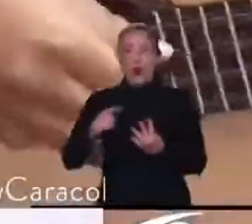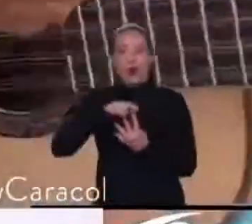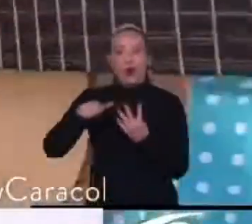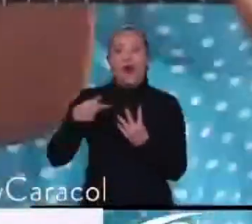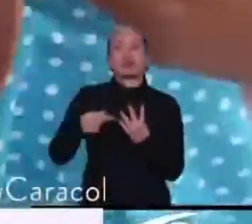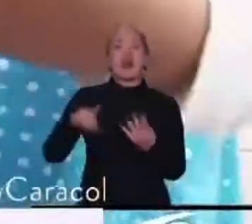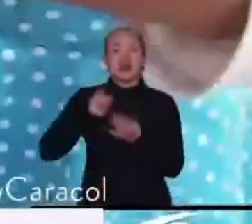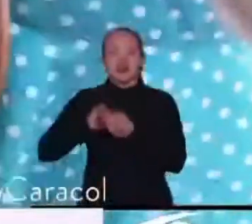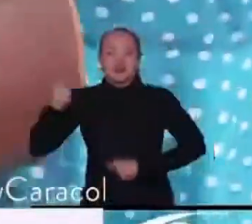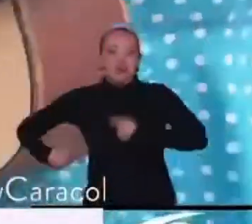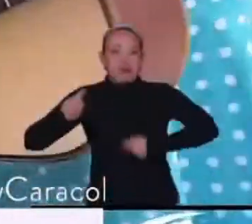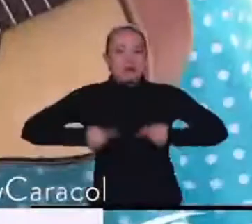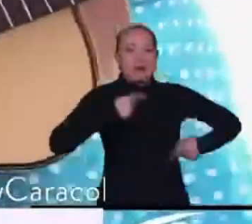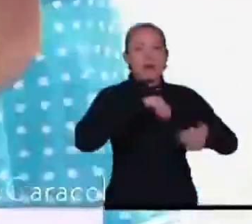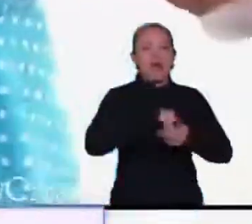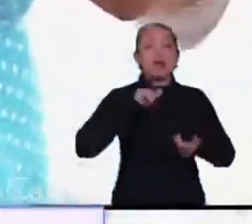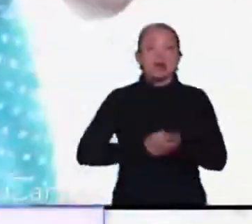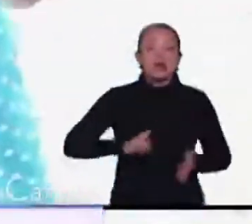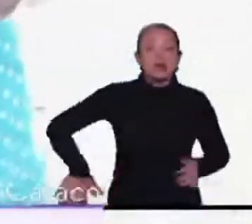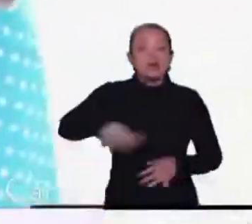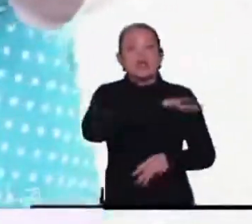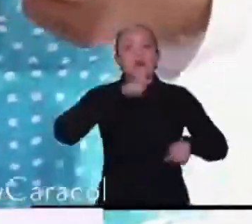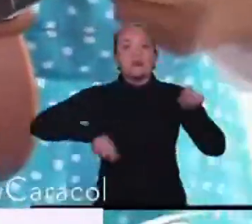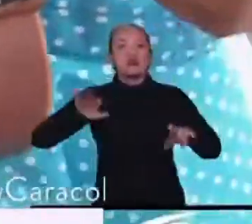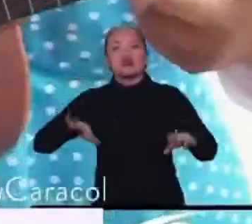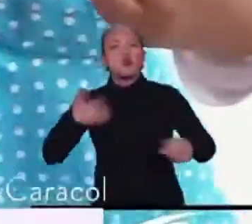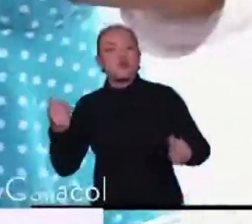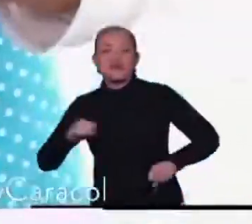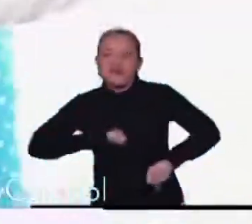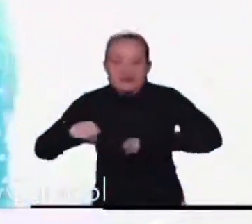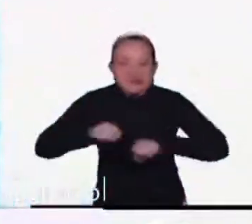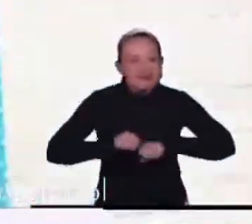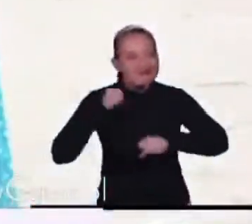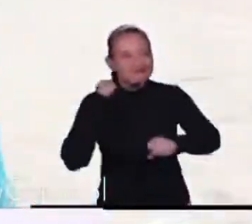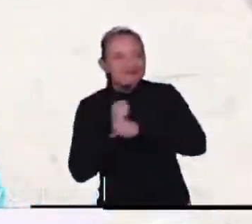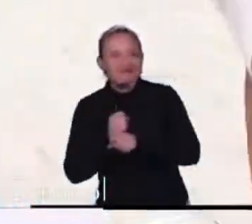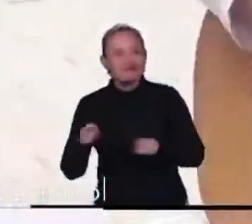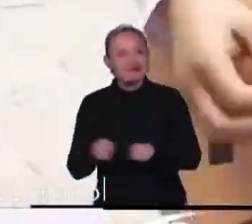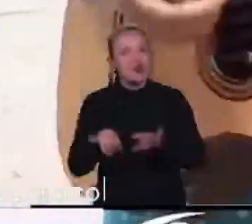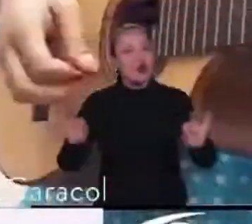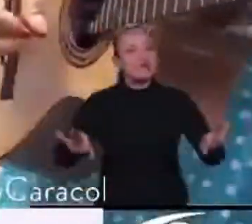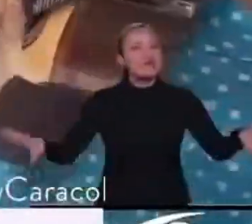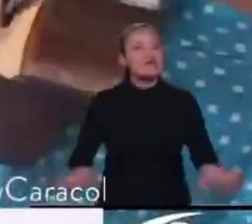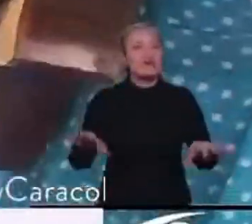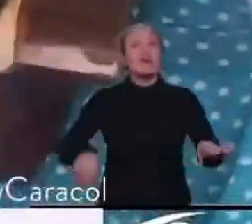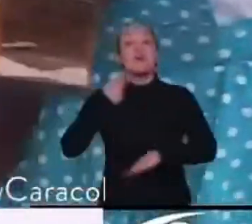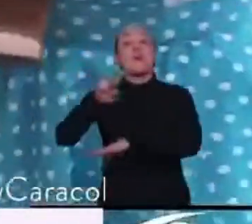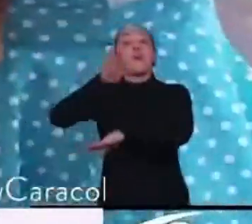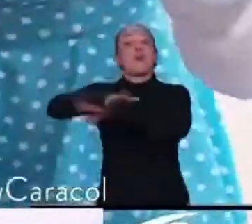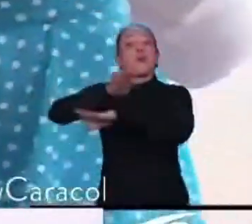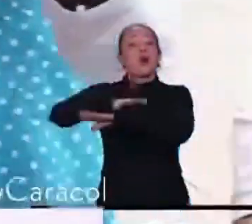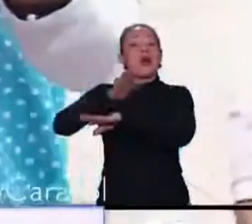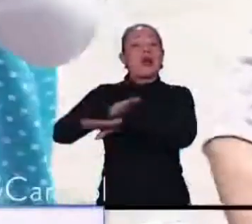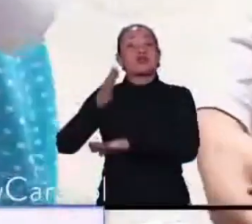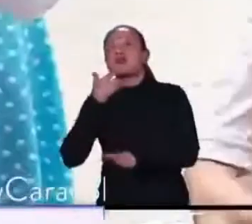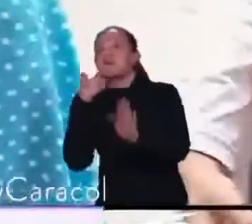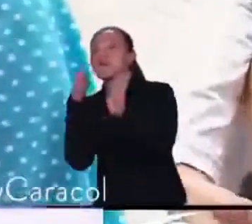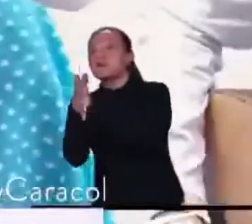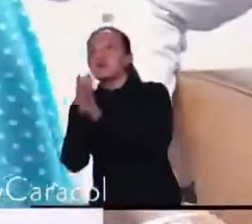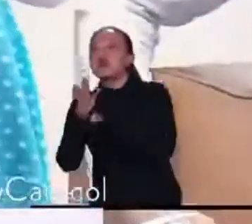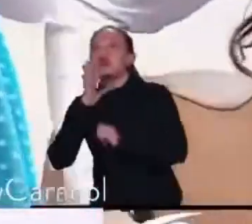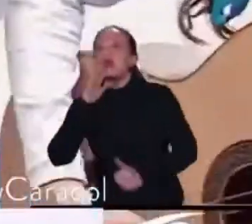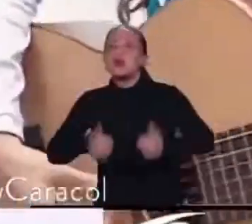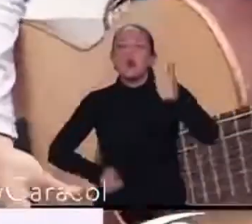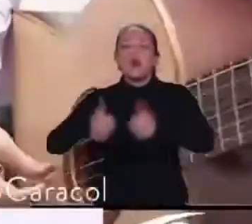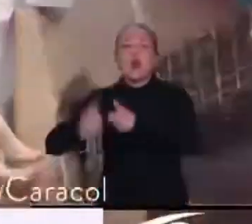momento la comunidad en conjunto trabaja y hace un gran mondongo. Y en las horas de la tarde se conocerá cuál es el ganador